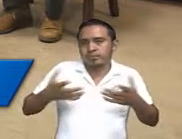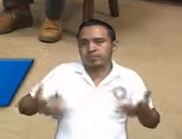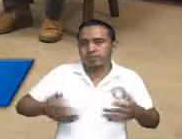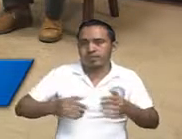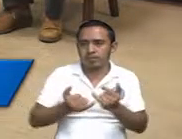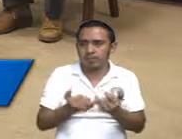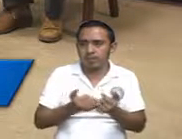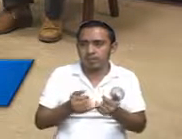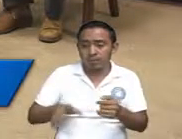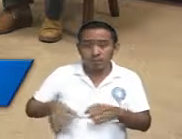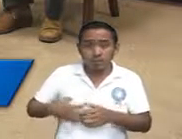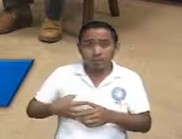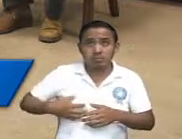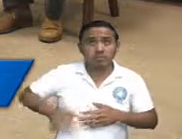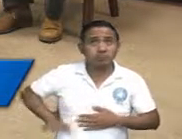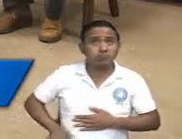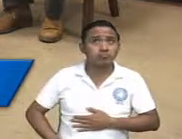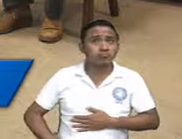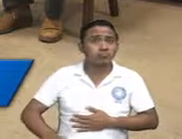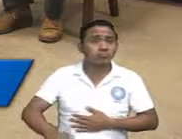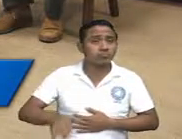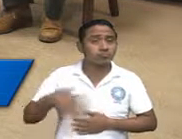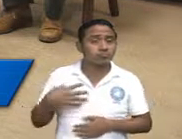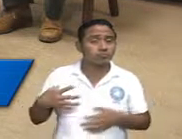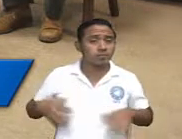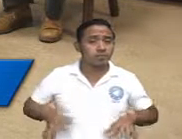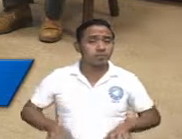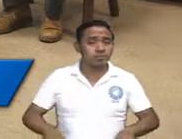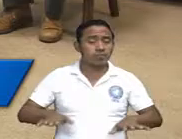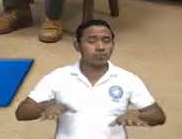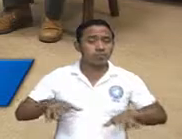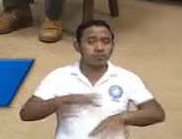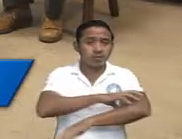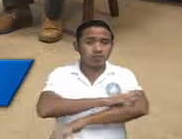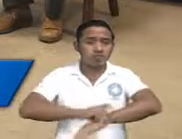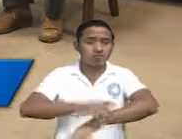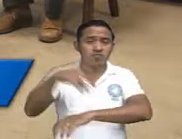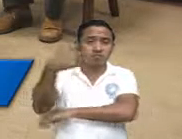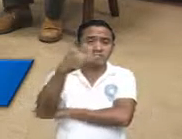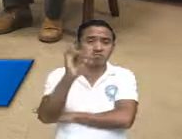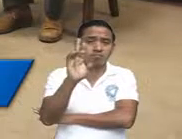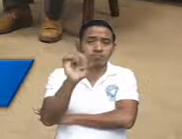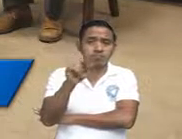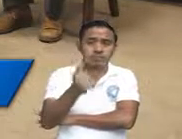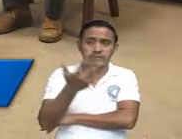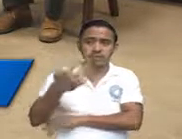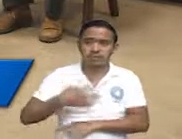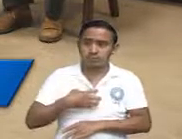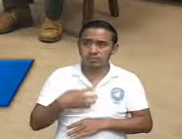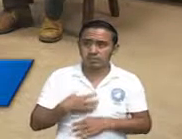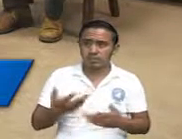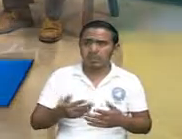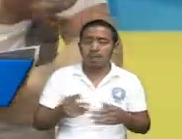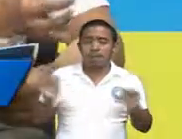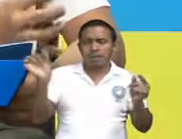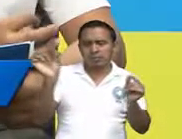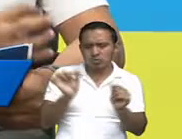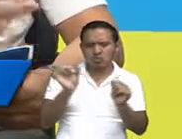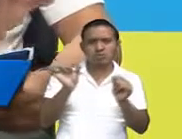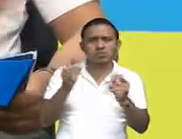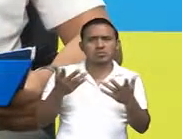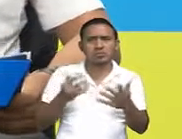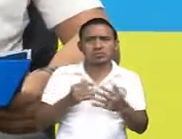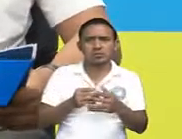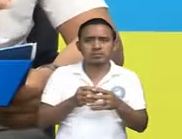¿Son iguales Correcto. Que las que se desarrollan en nuestro cuerpo, en la parte de las piernas, las pantorrillas? ¿Son más pequeñas, son